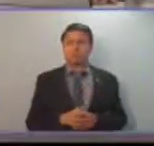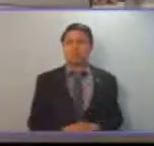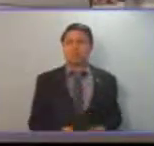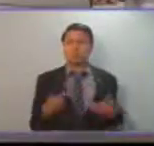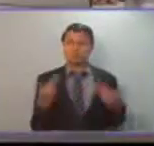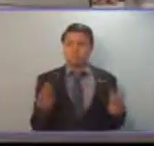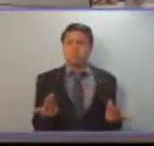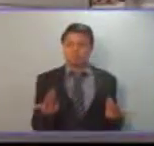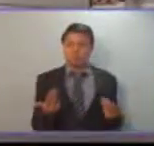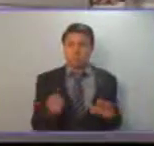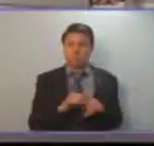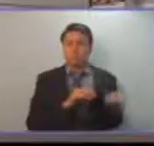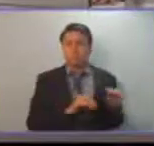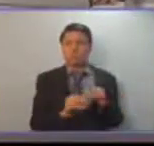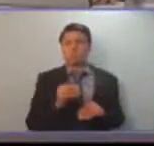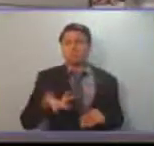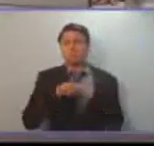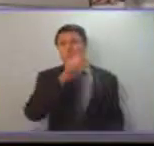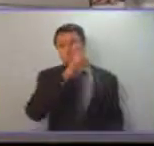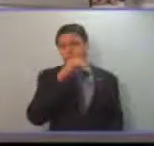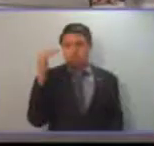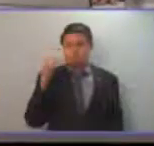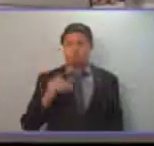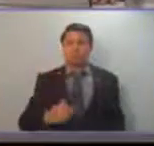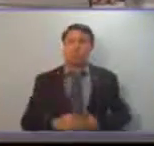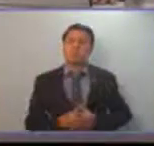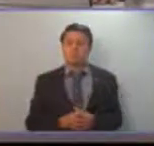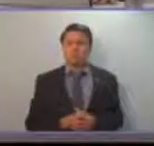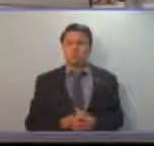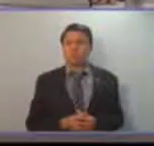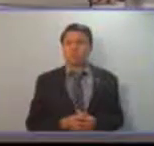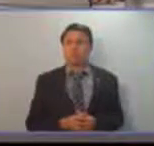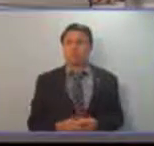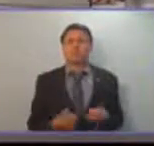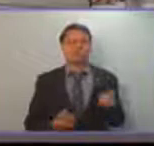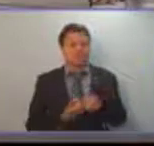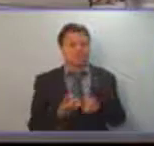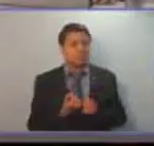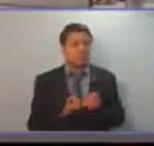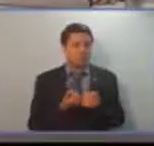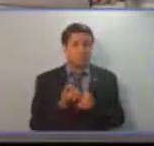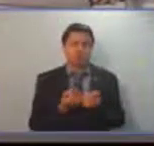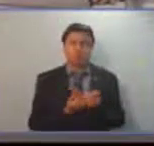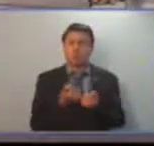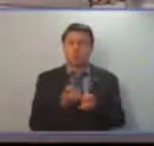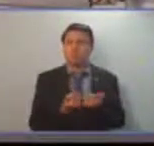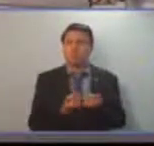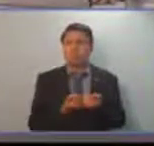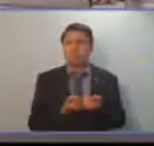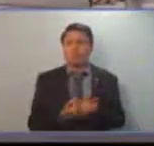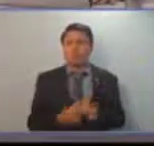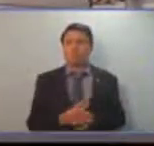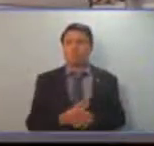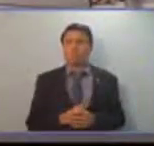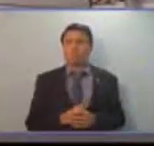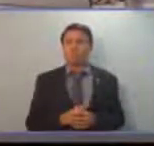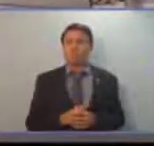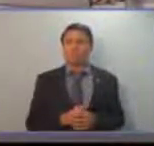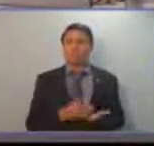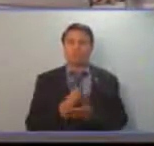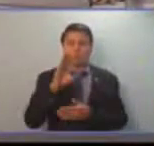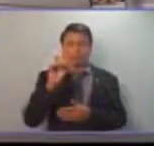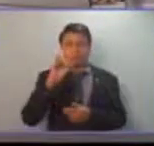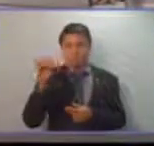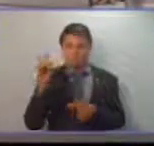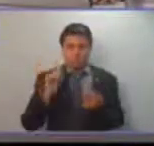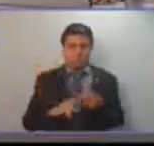porque las funciones del Estado son complementarias, tanto las de la Corte